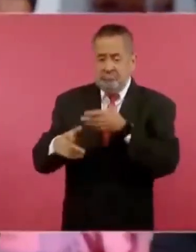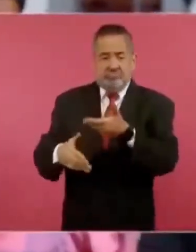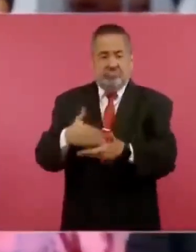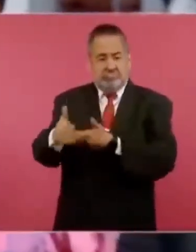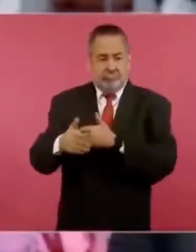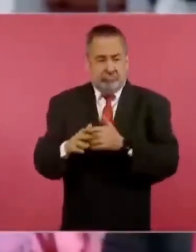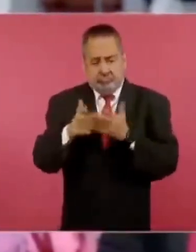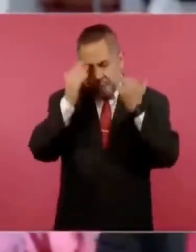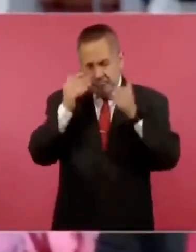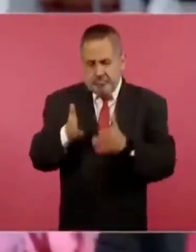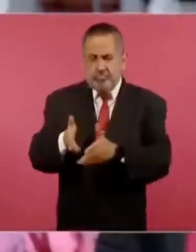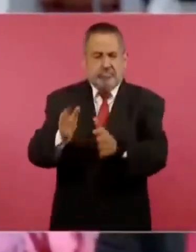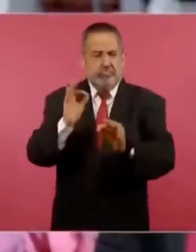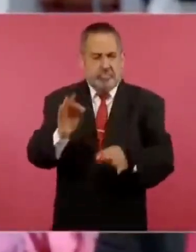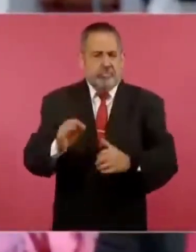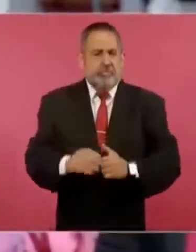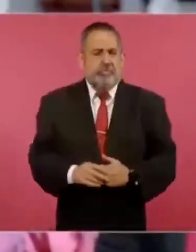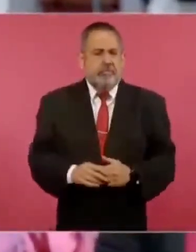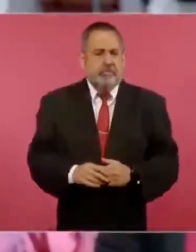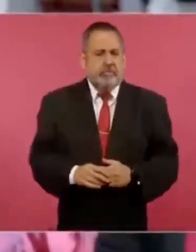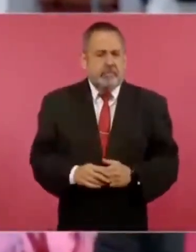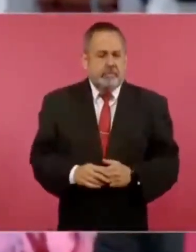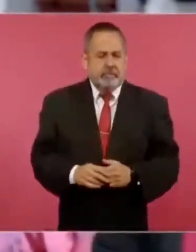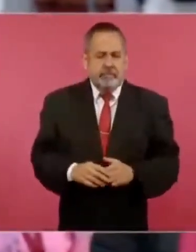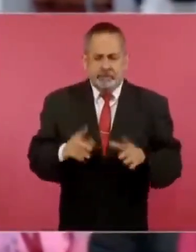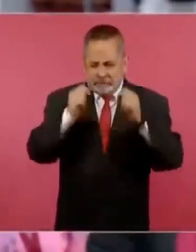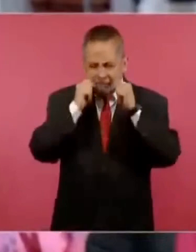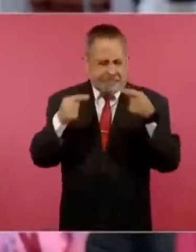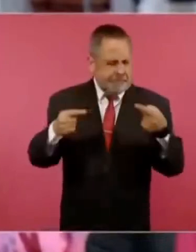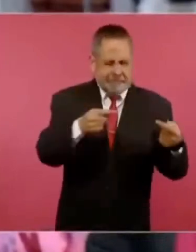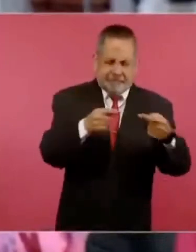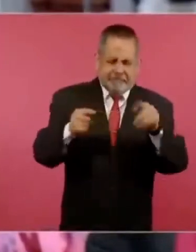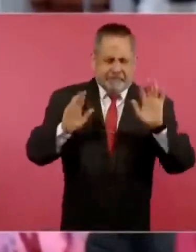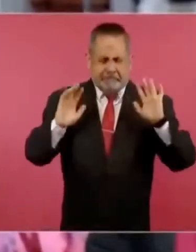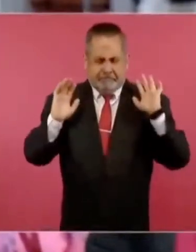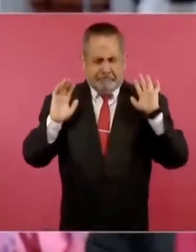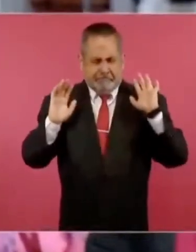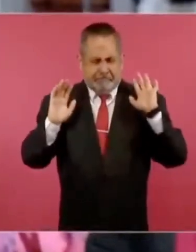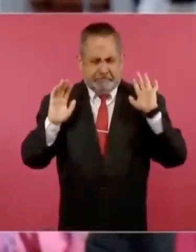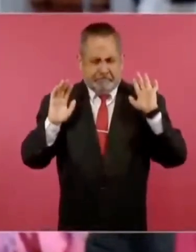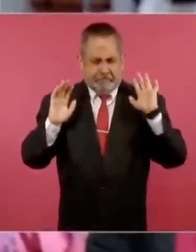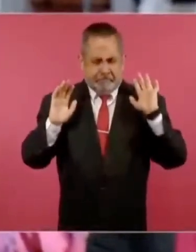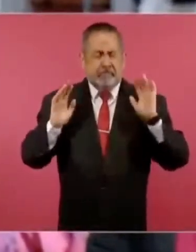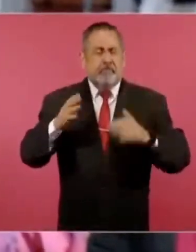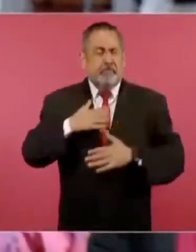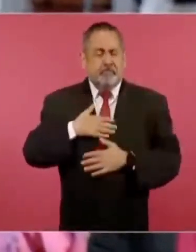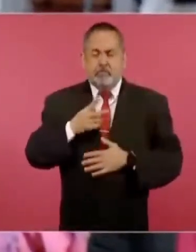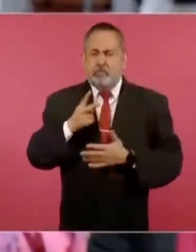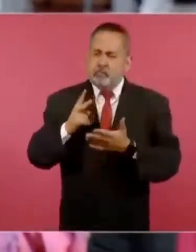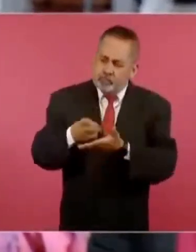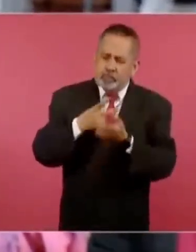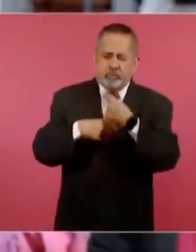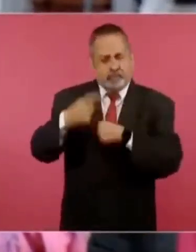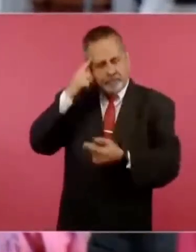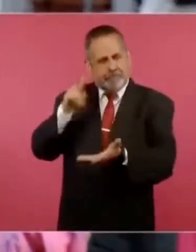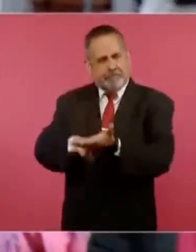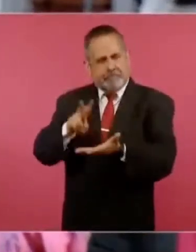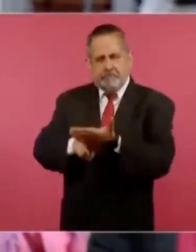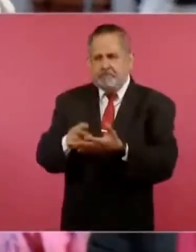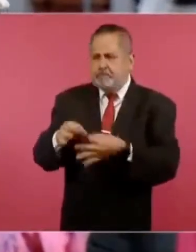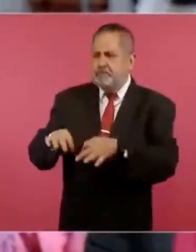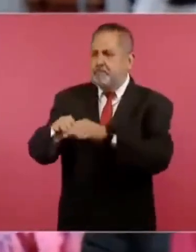no lo sé. Yo hablo más allá de los conflictos que pudiera haber, es revalorar a la gente que